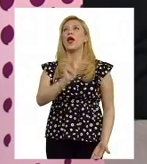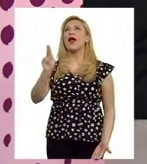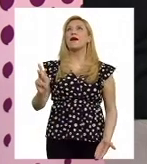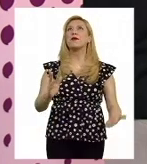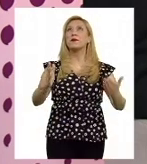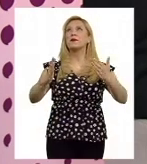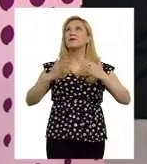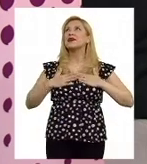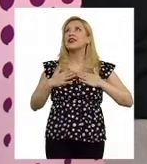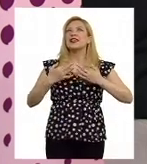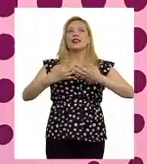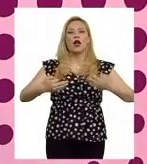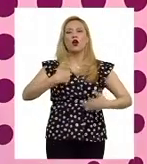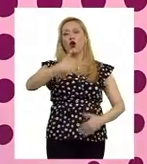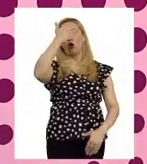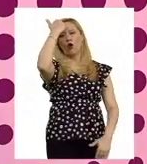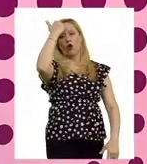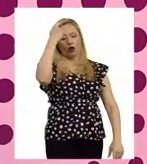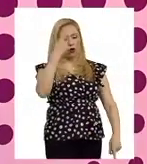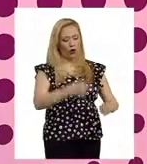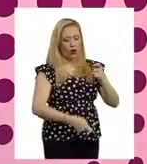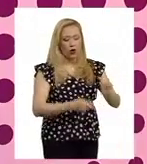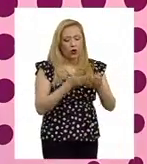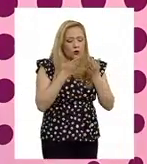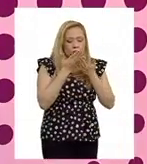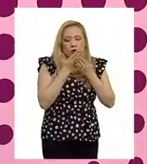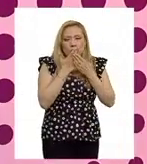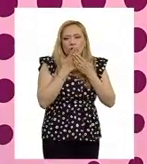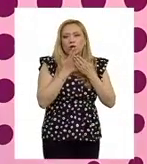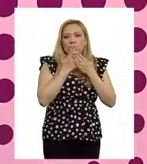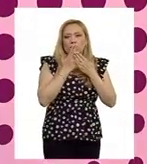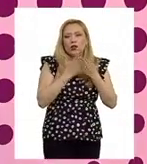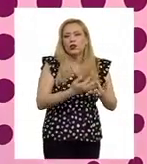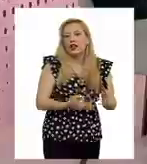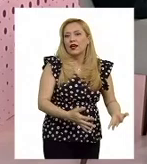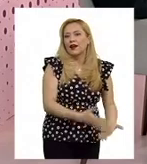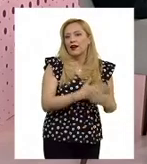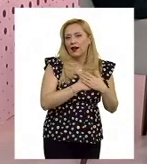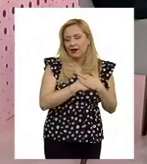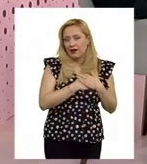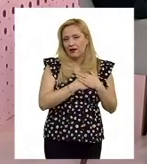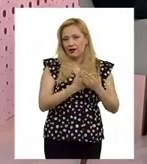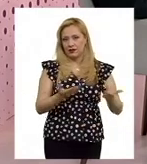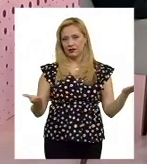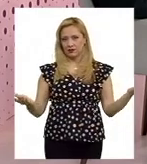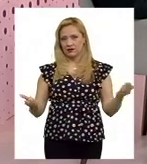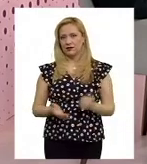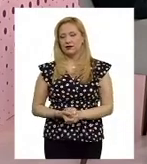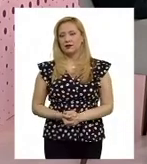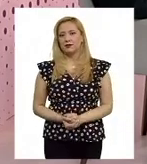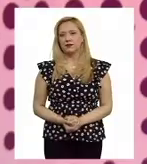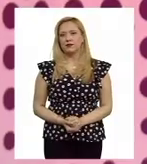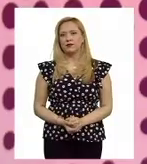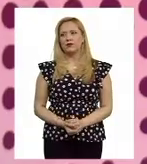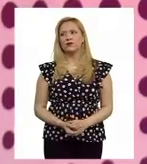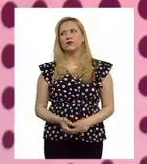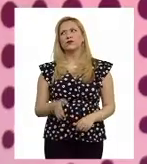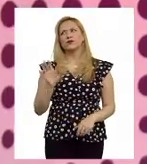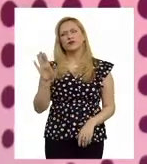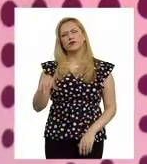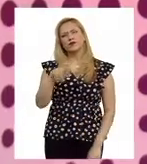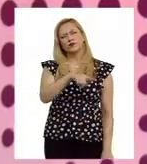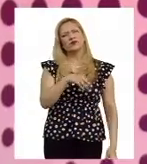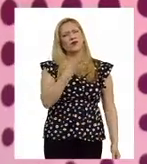que conocen sus territorios y que aman sus territorios. José Manuel, ¿cuál es el impacto,